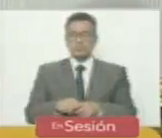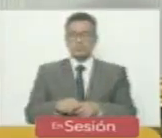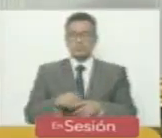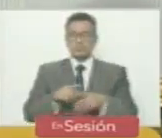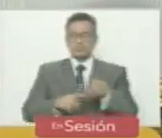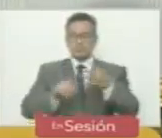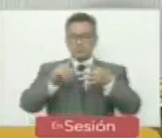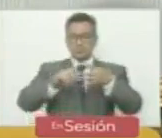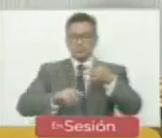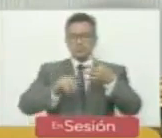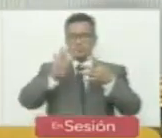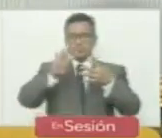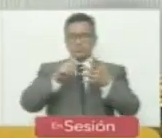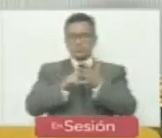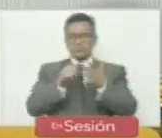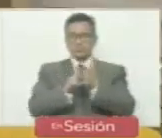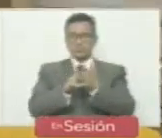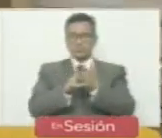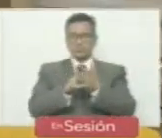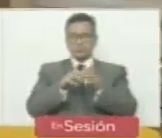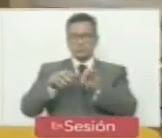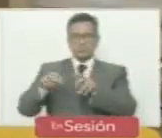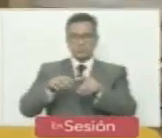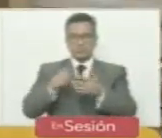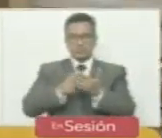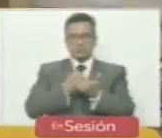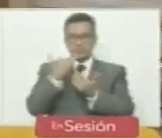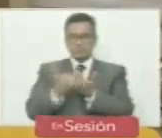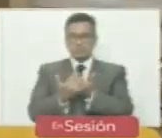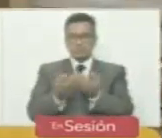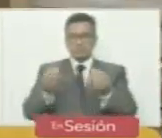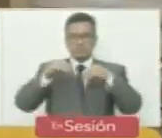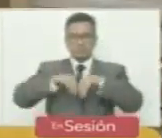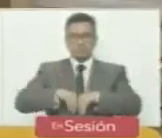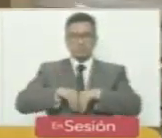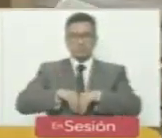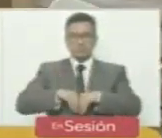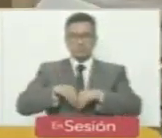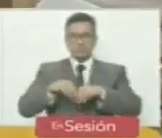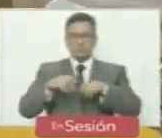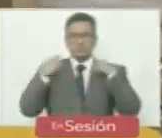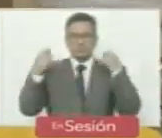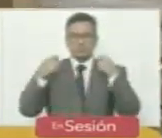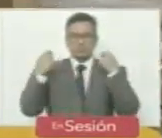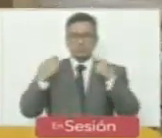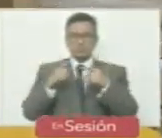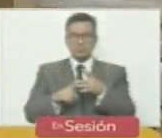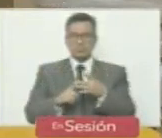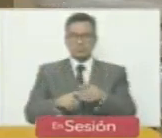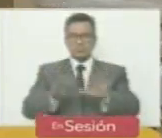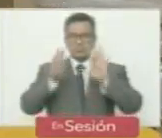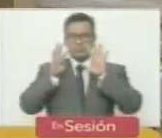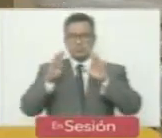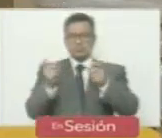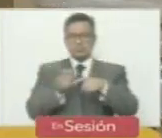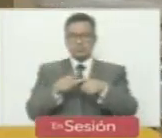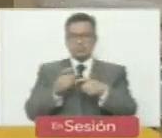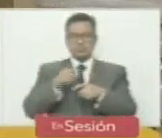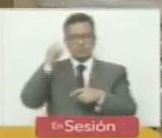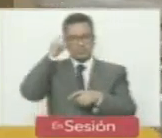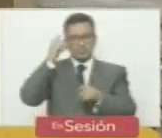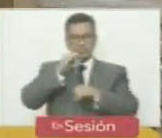Cuarto punto del orden del día, ciudadana secretaria. Proyecto de acuerdo con motivo de celebrarse el 9 de agosto, el